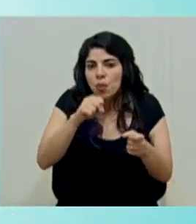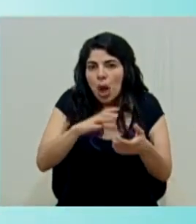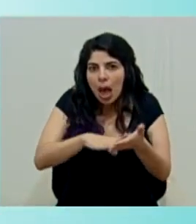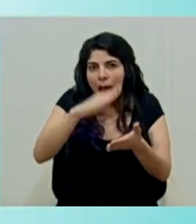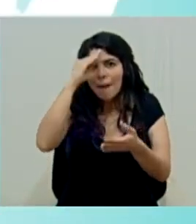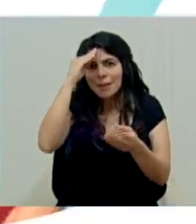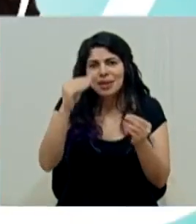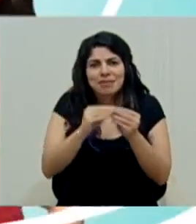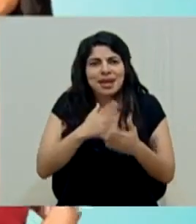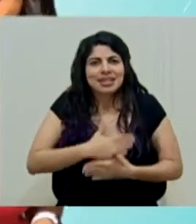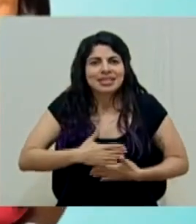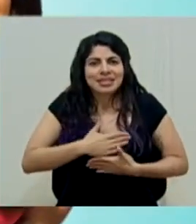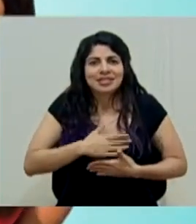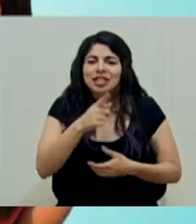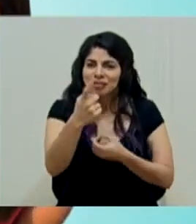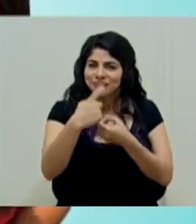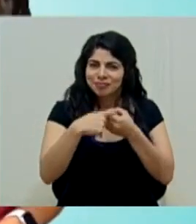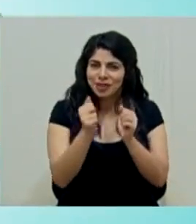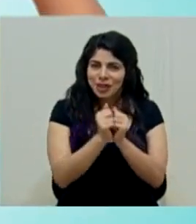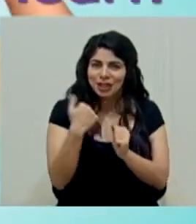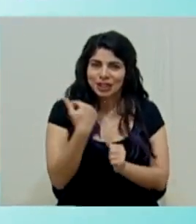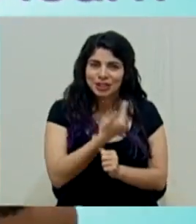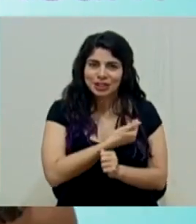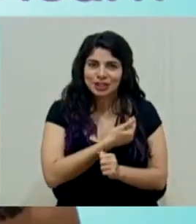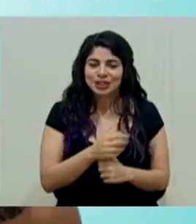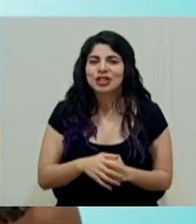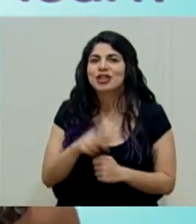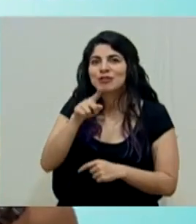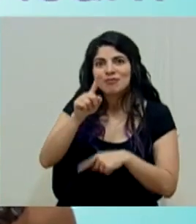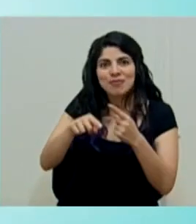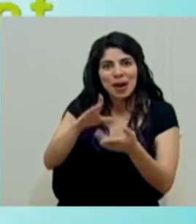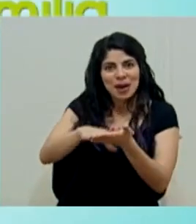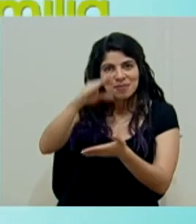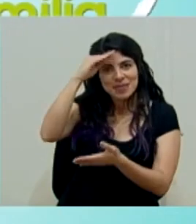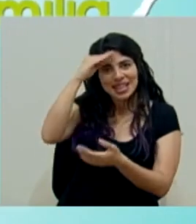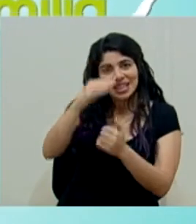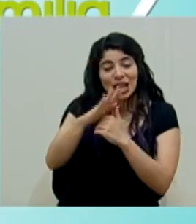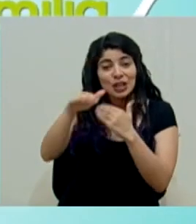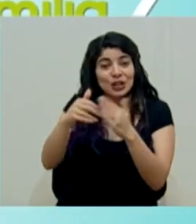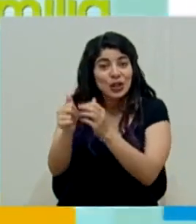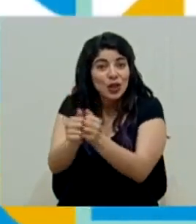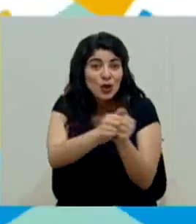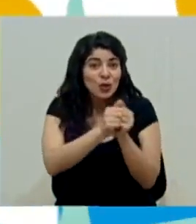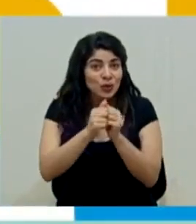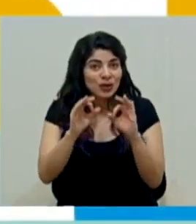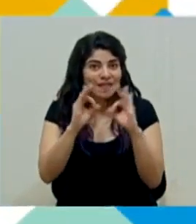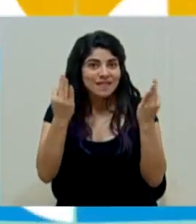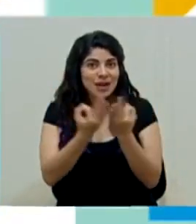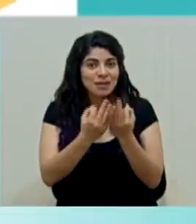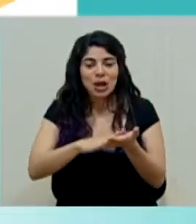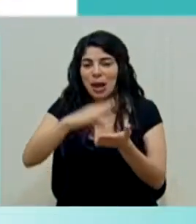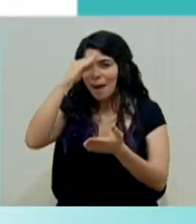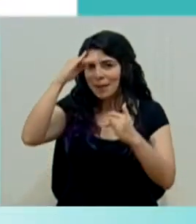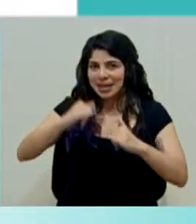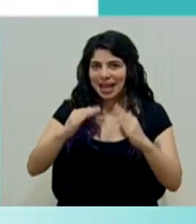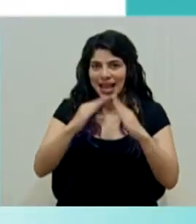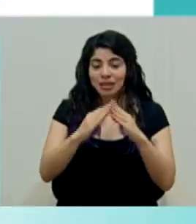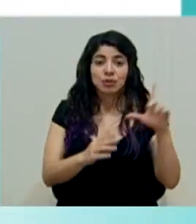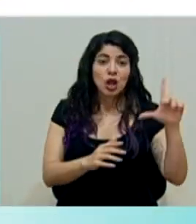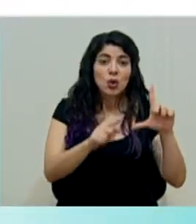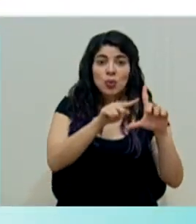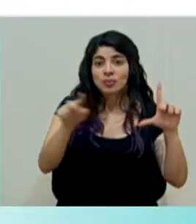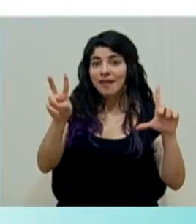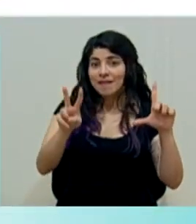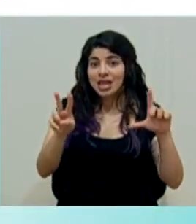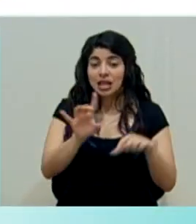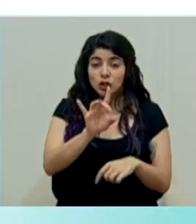forma divertida. ¡Unite a nosotros! You are going to learn. Juntos en familia. Aprendo en Casa, de lunes a